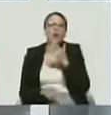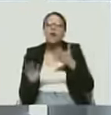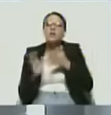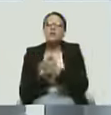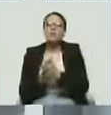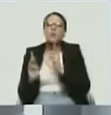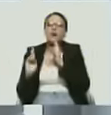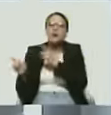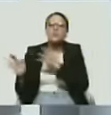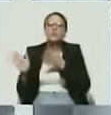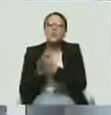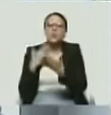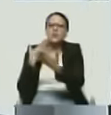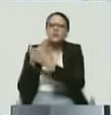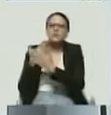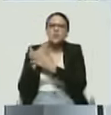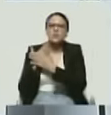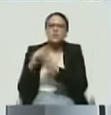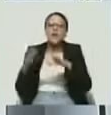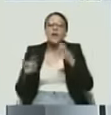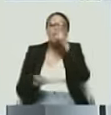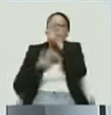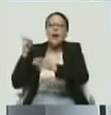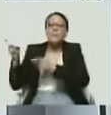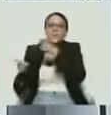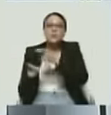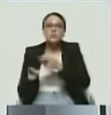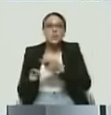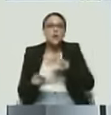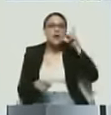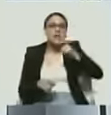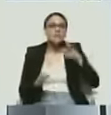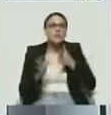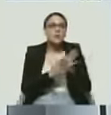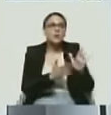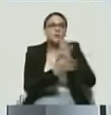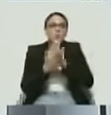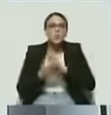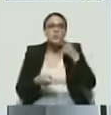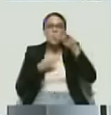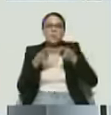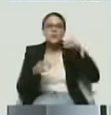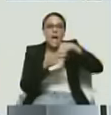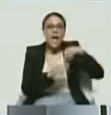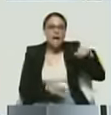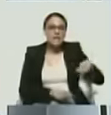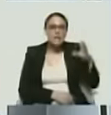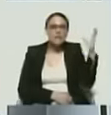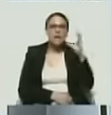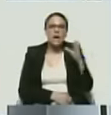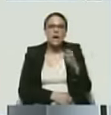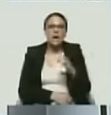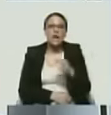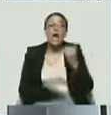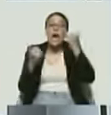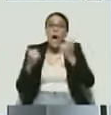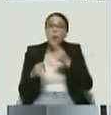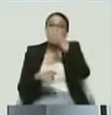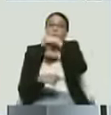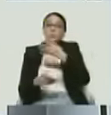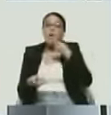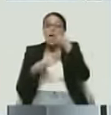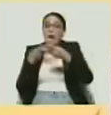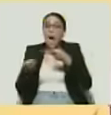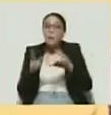salvoconductos para las personas que están en la sede acá en Caracas. Ahora, con la denuncia que usted hace, ¿hacia dónde se encamina esta